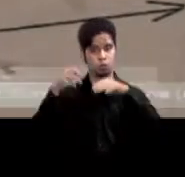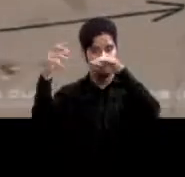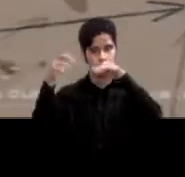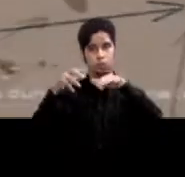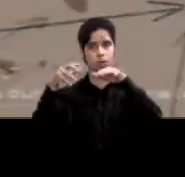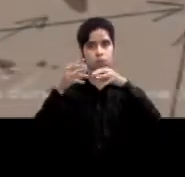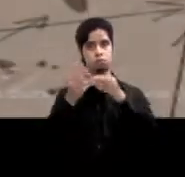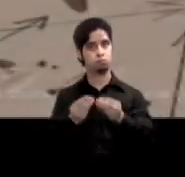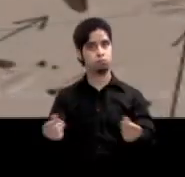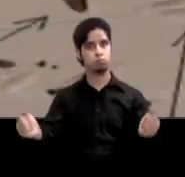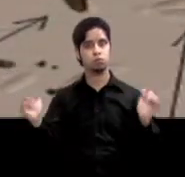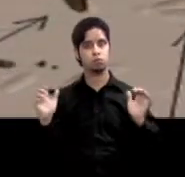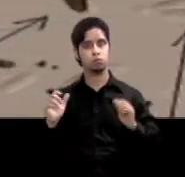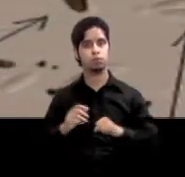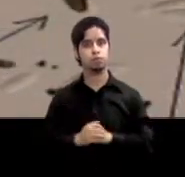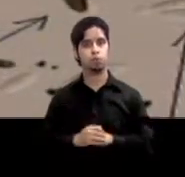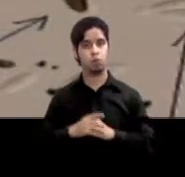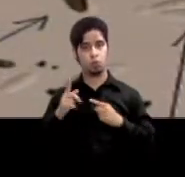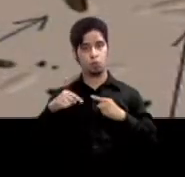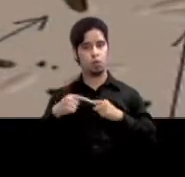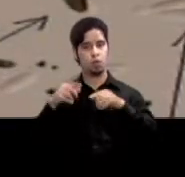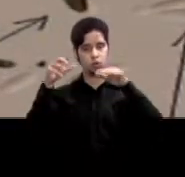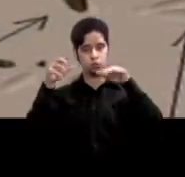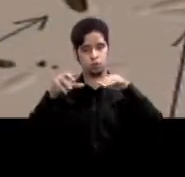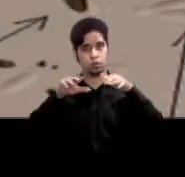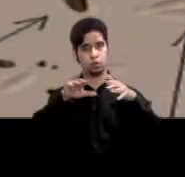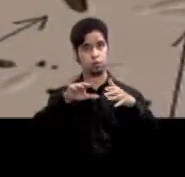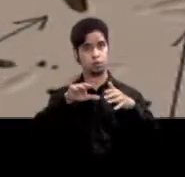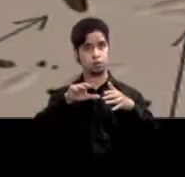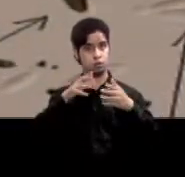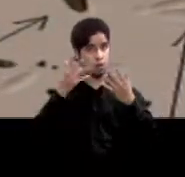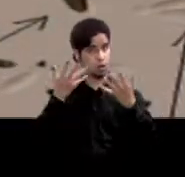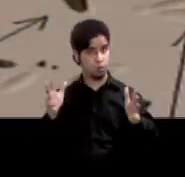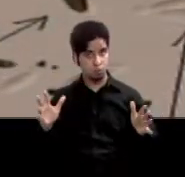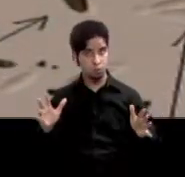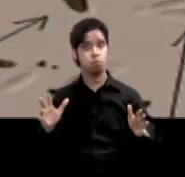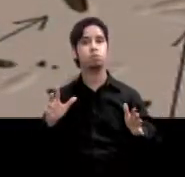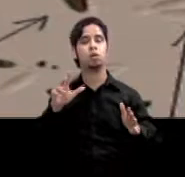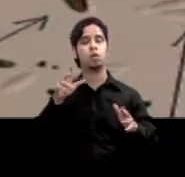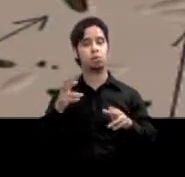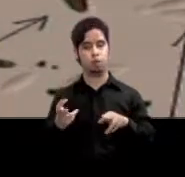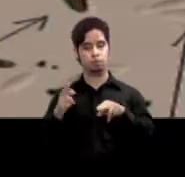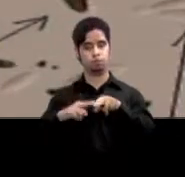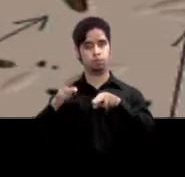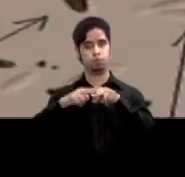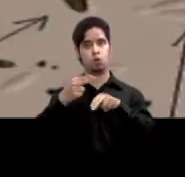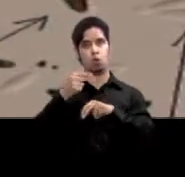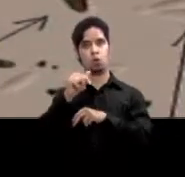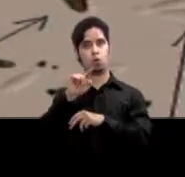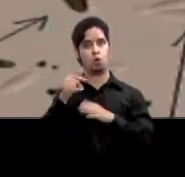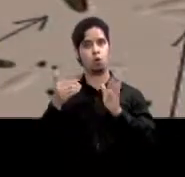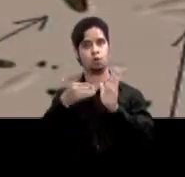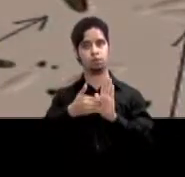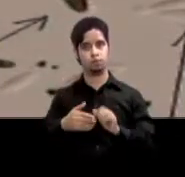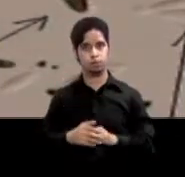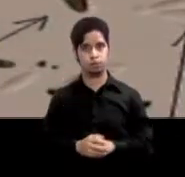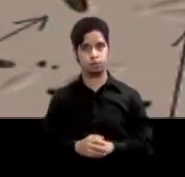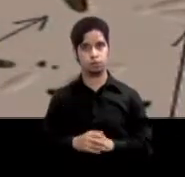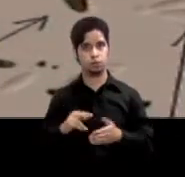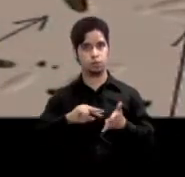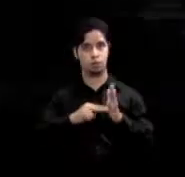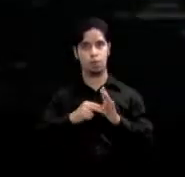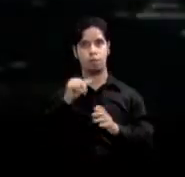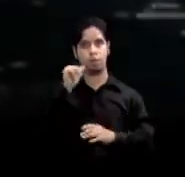completo. Una vez finalizó la lluvia, volvieron a elevarse. Y se estima que mañana vamos a tener otro día con niveles altos de polen y